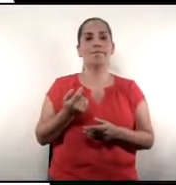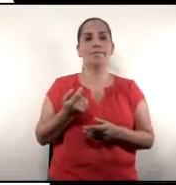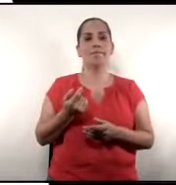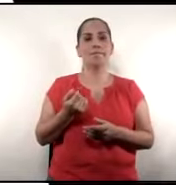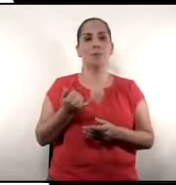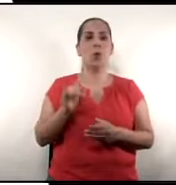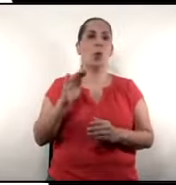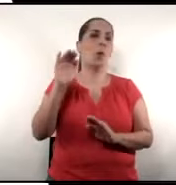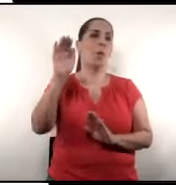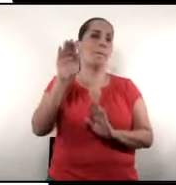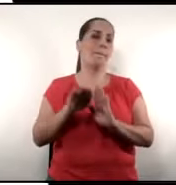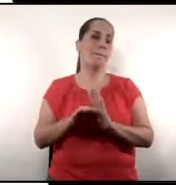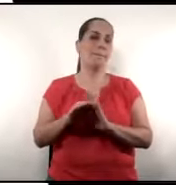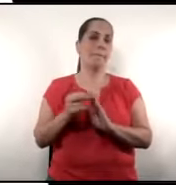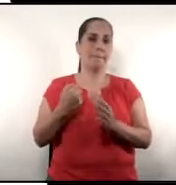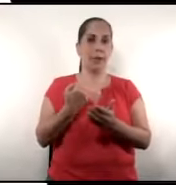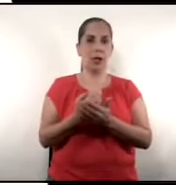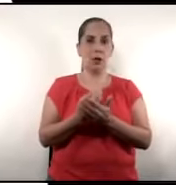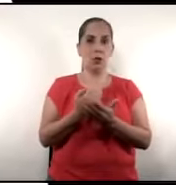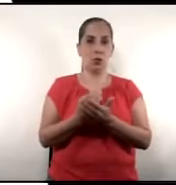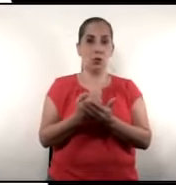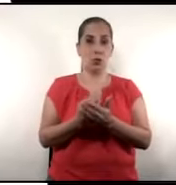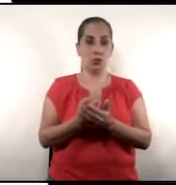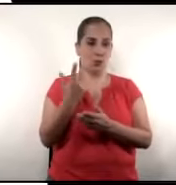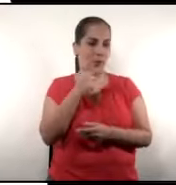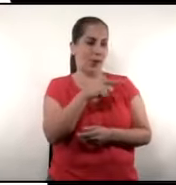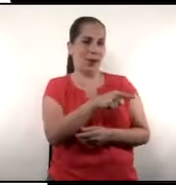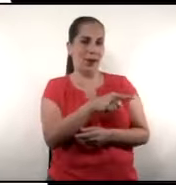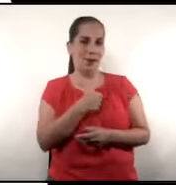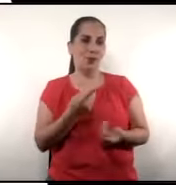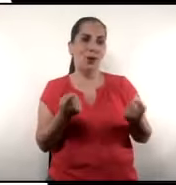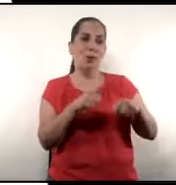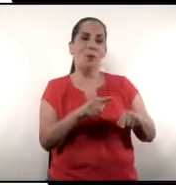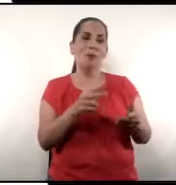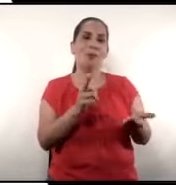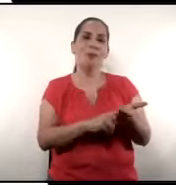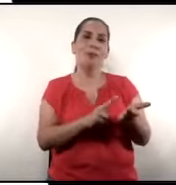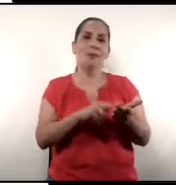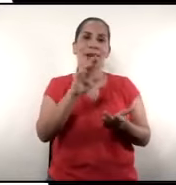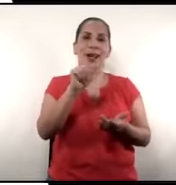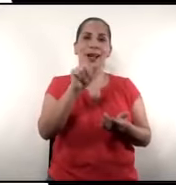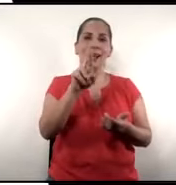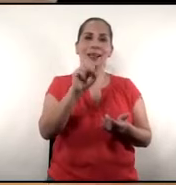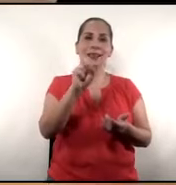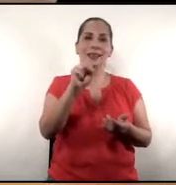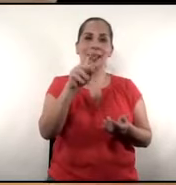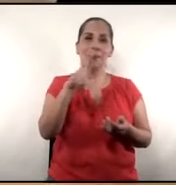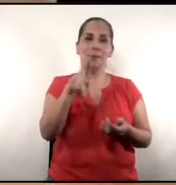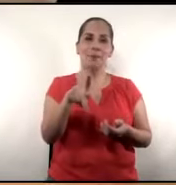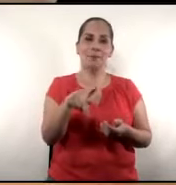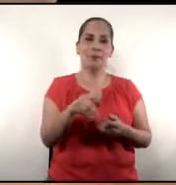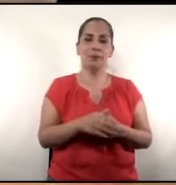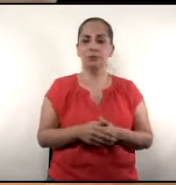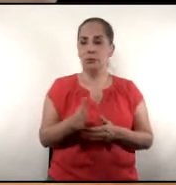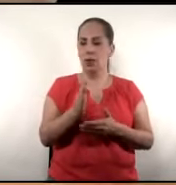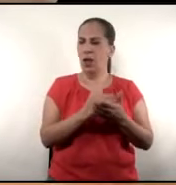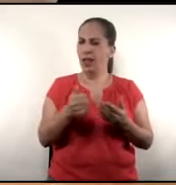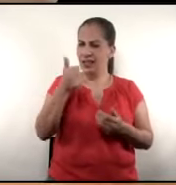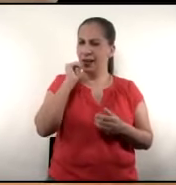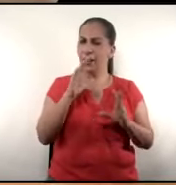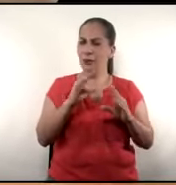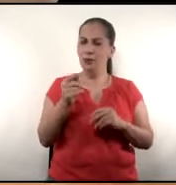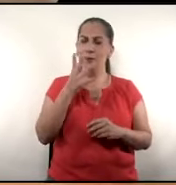la ecuación del costo de la tarifa que le aprueba la Arecep. Hay quienes consideran, me decía alguien anoche, que